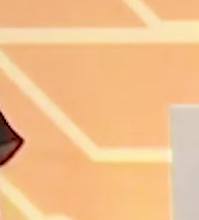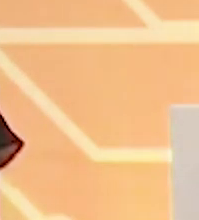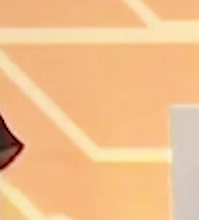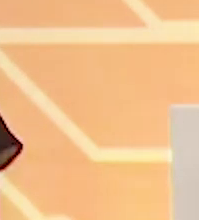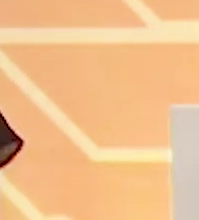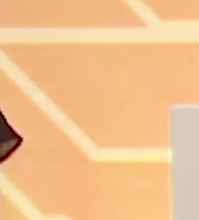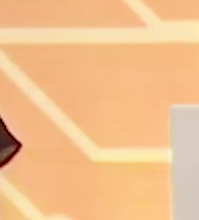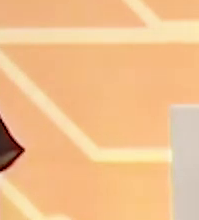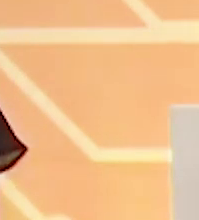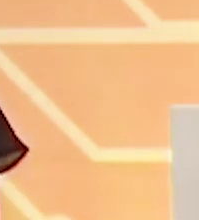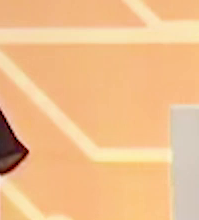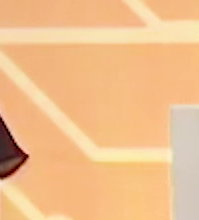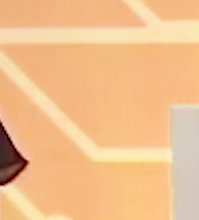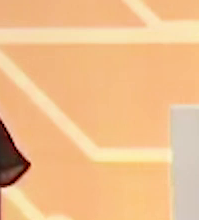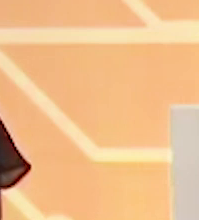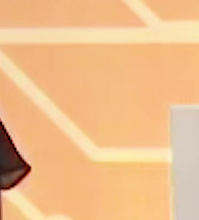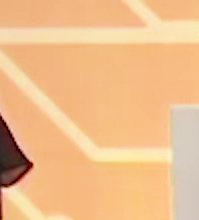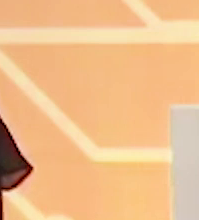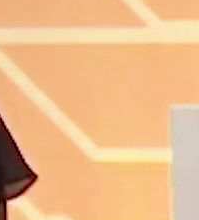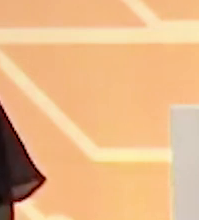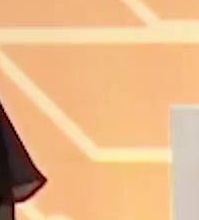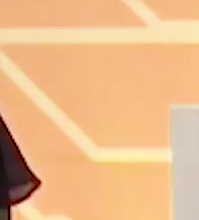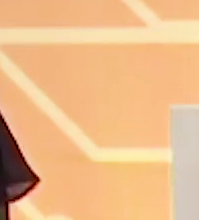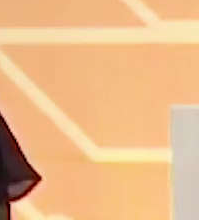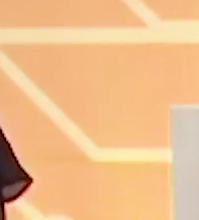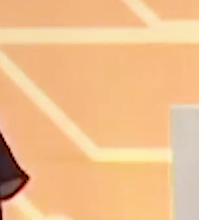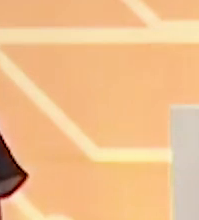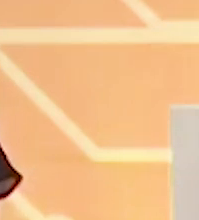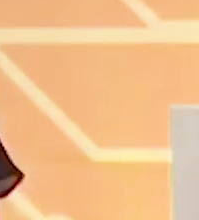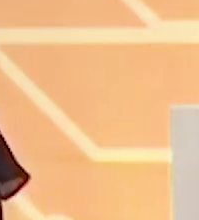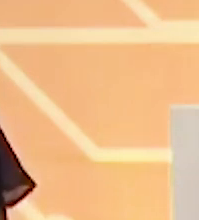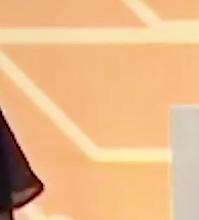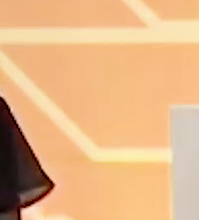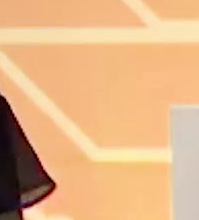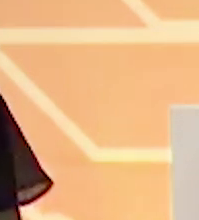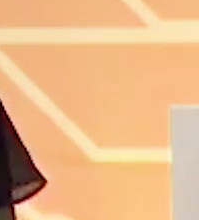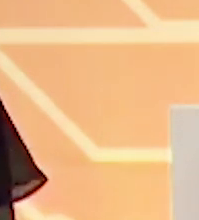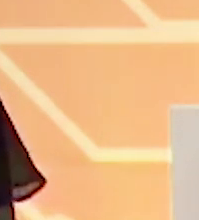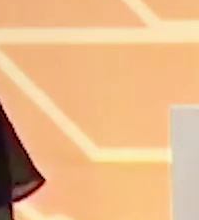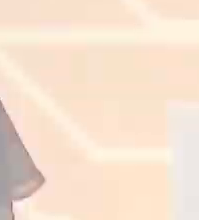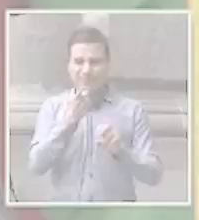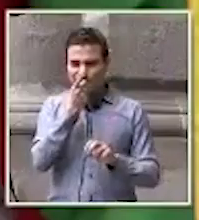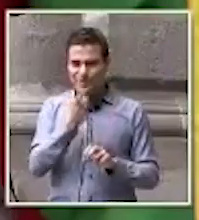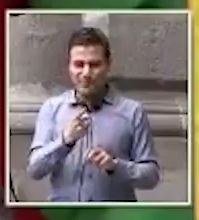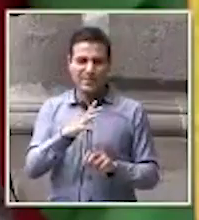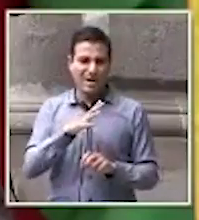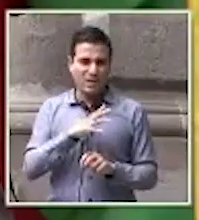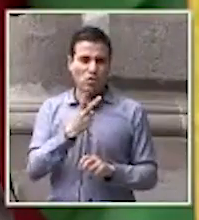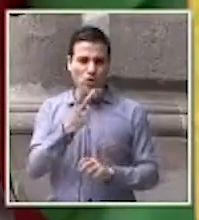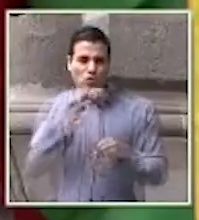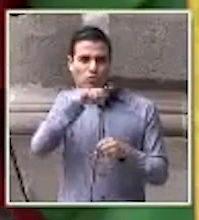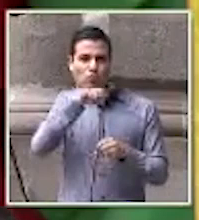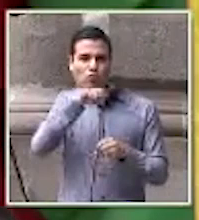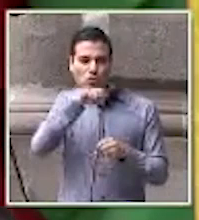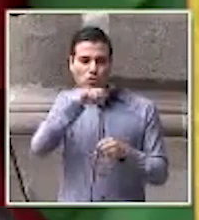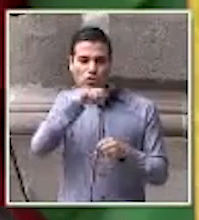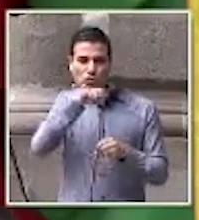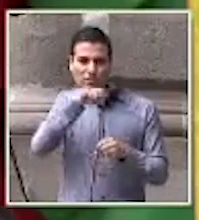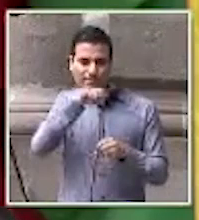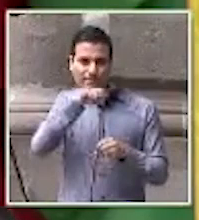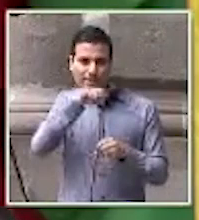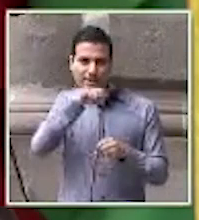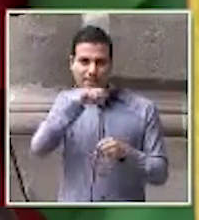primer lugar, una reflexión sobre el fenómeno del poder en la sociedad red. Porque lo que estamos viendo es que